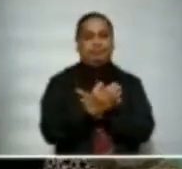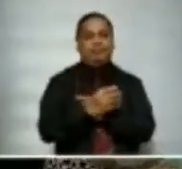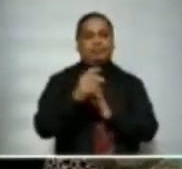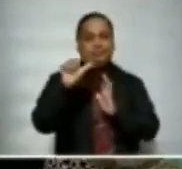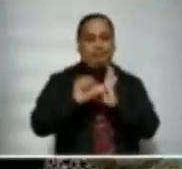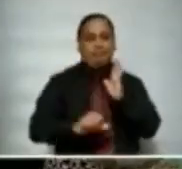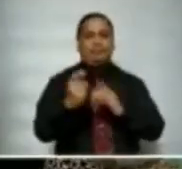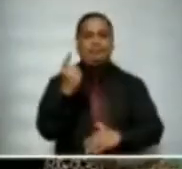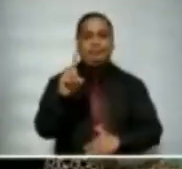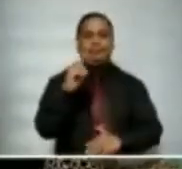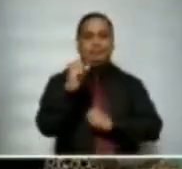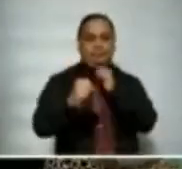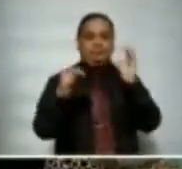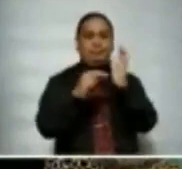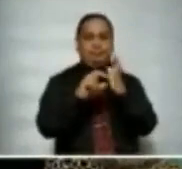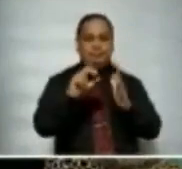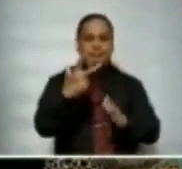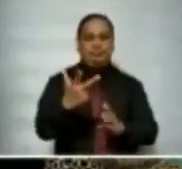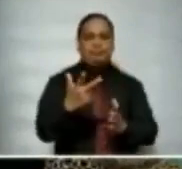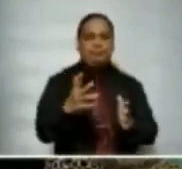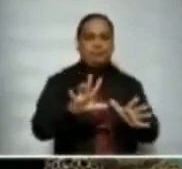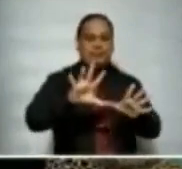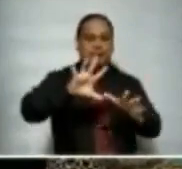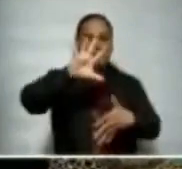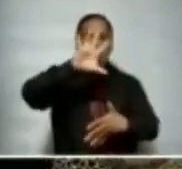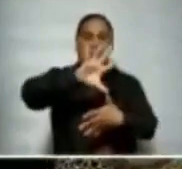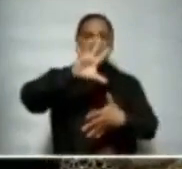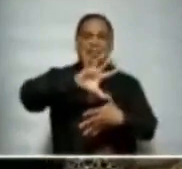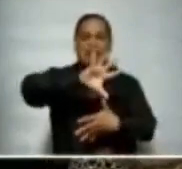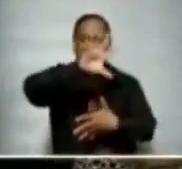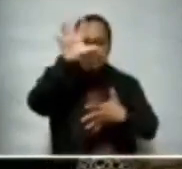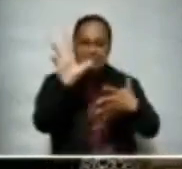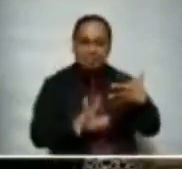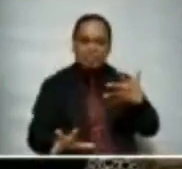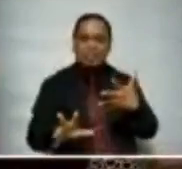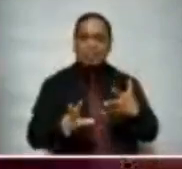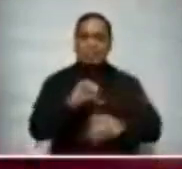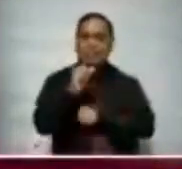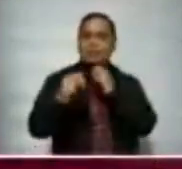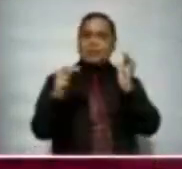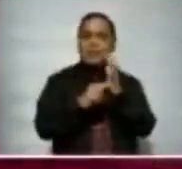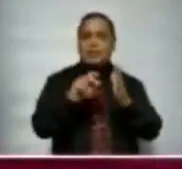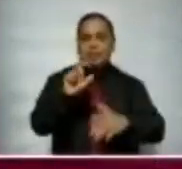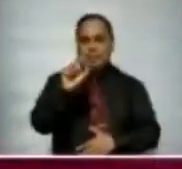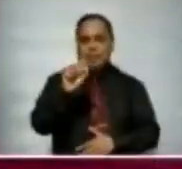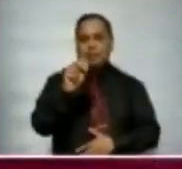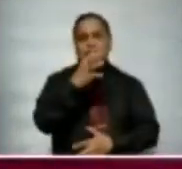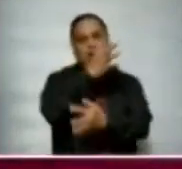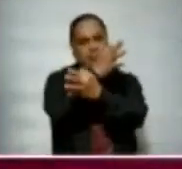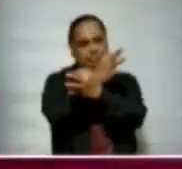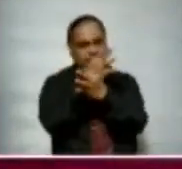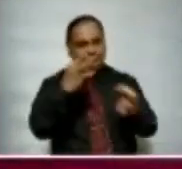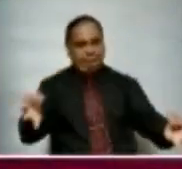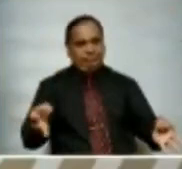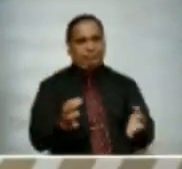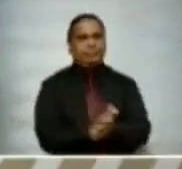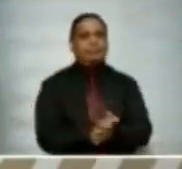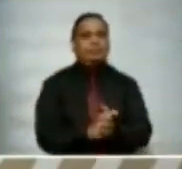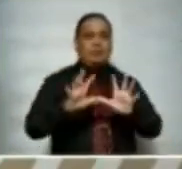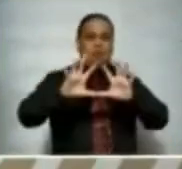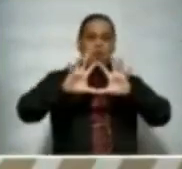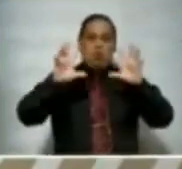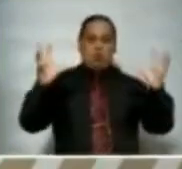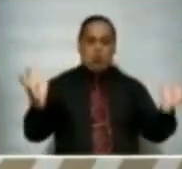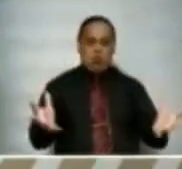del 2008 y bueno, el 2020 ya se admitió como un caso,